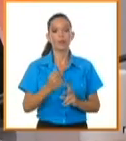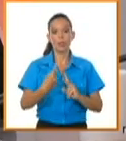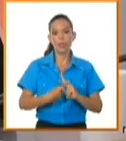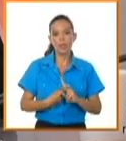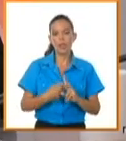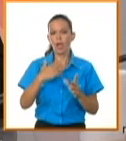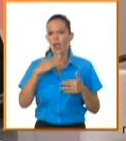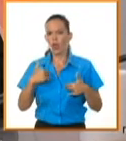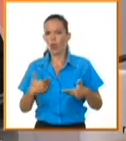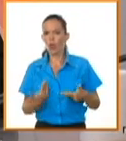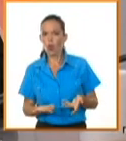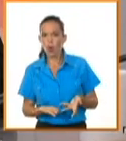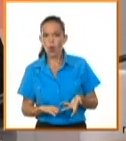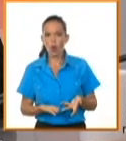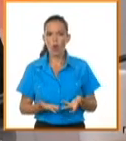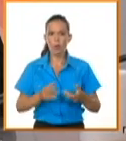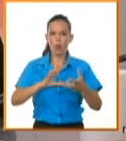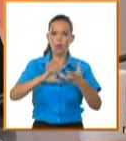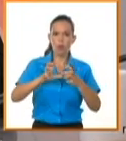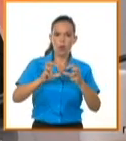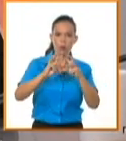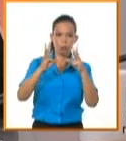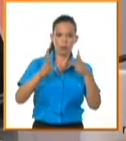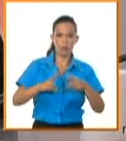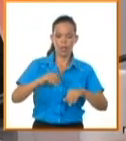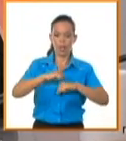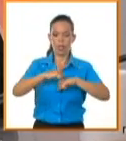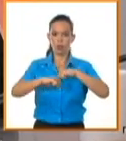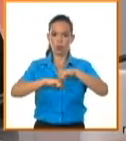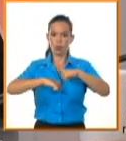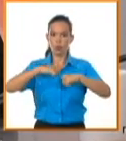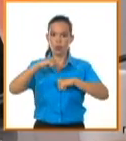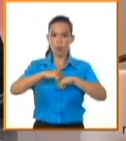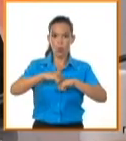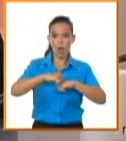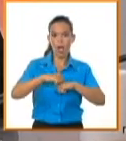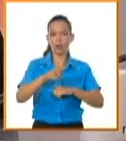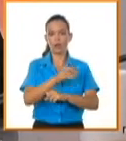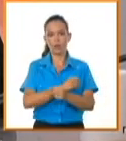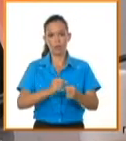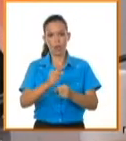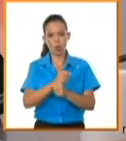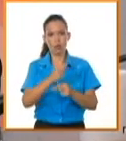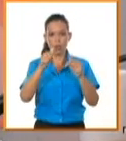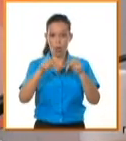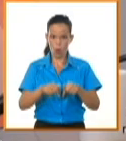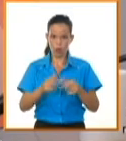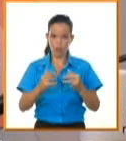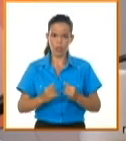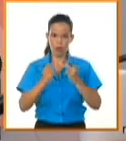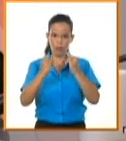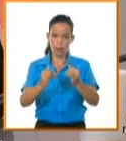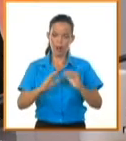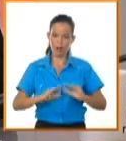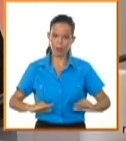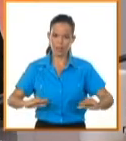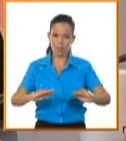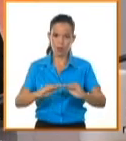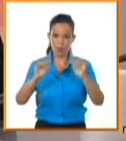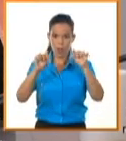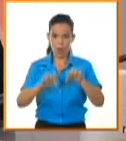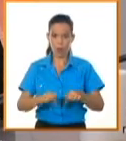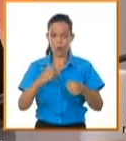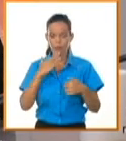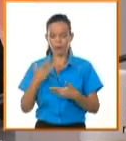la infraestructura digital que sustenta a operaciones de este tipo pues estaremos hablando hoy en nuestra no tengo el placer de que